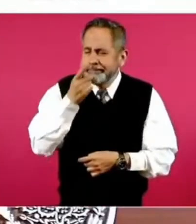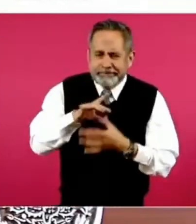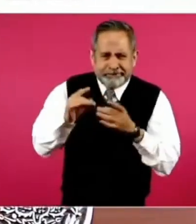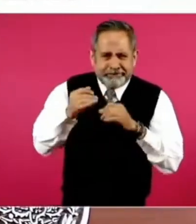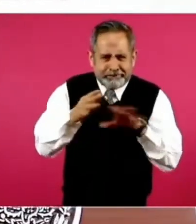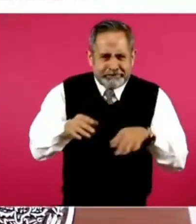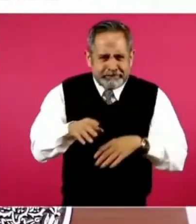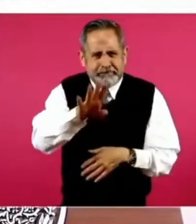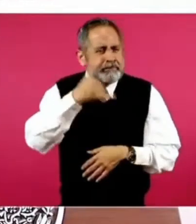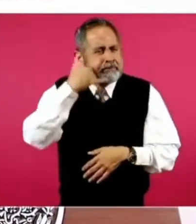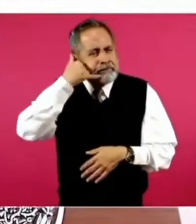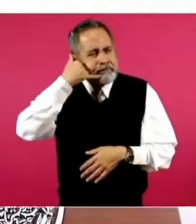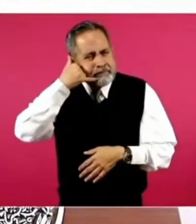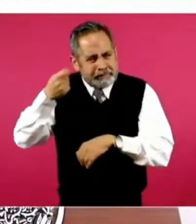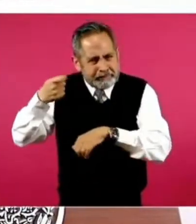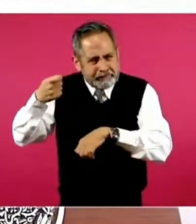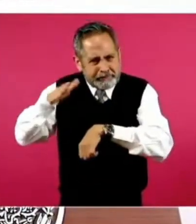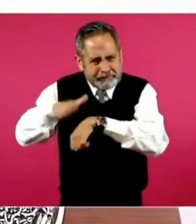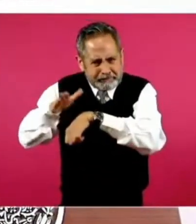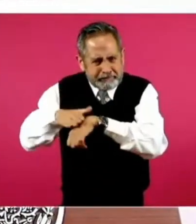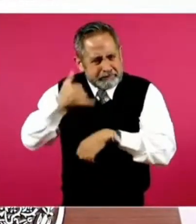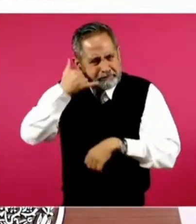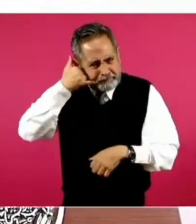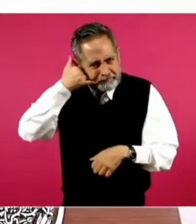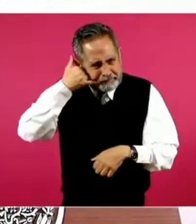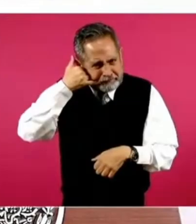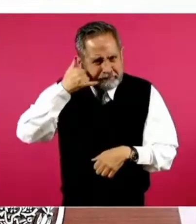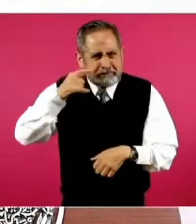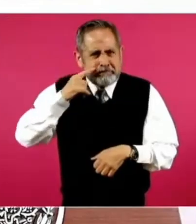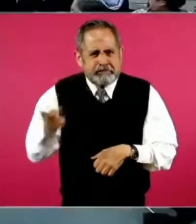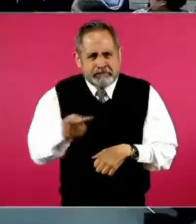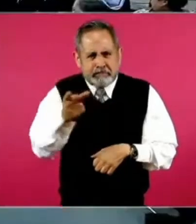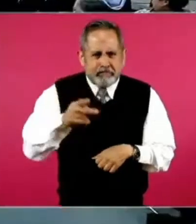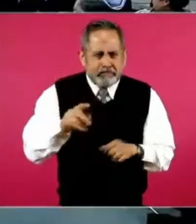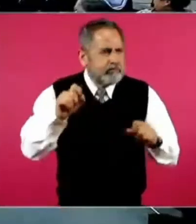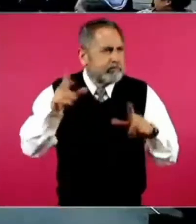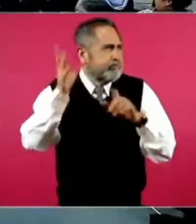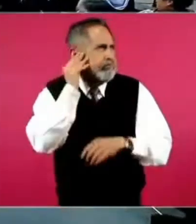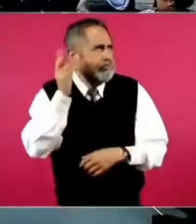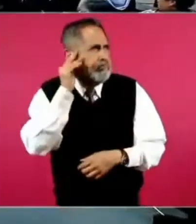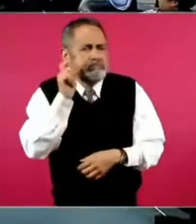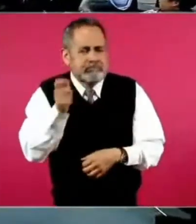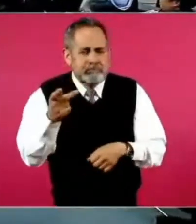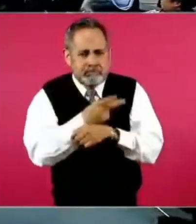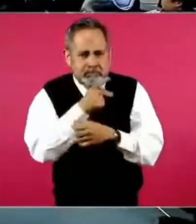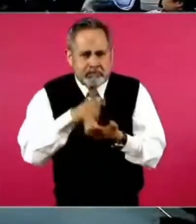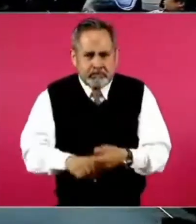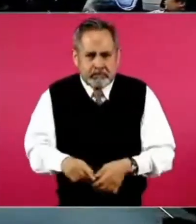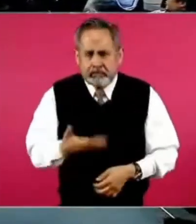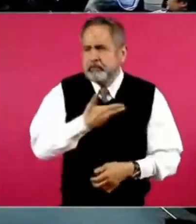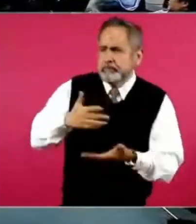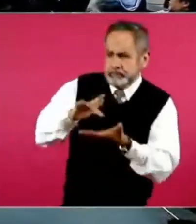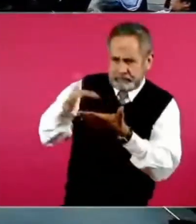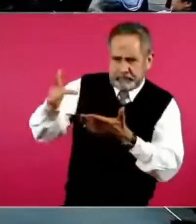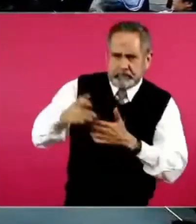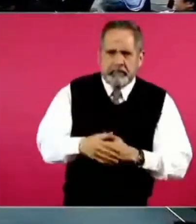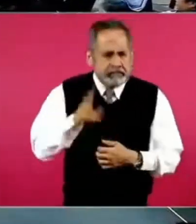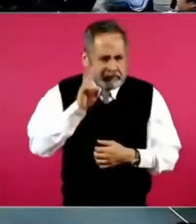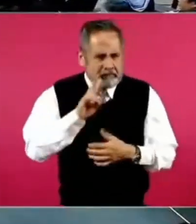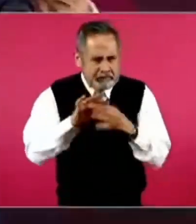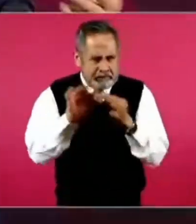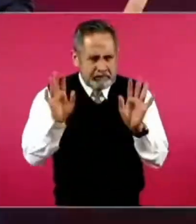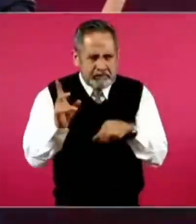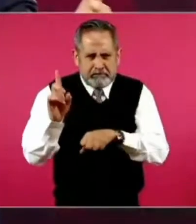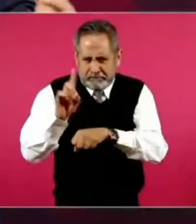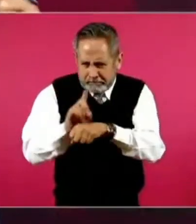¿Por qué no le hablas por teléfono? Y la ponemos aquí. Gracias, presidente. O sea, para que vean, todos